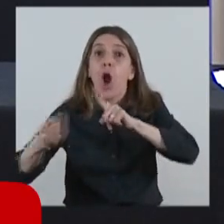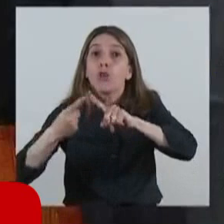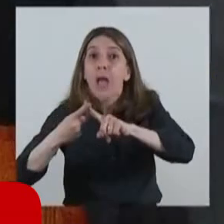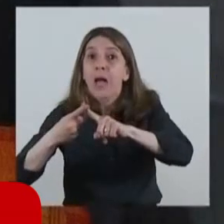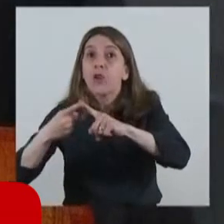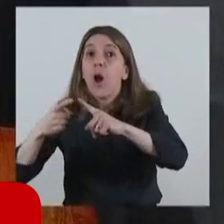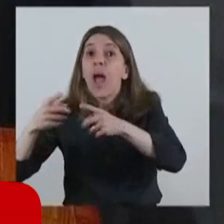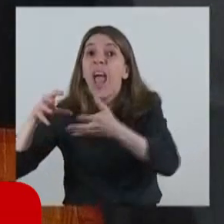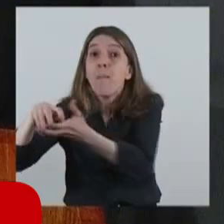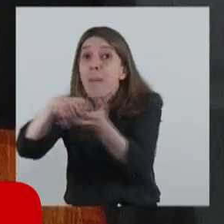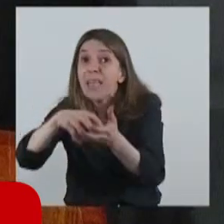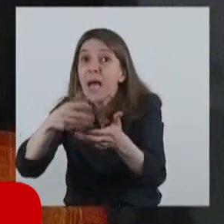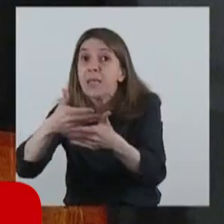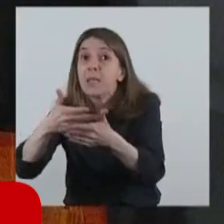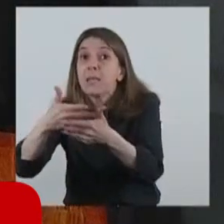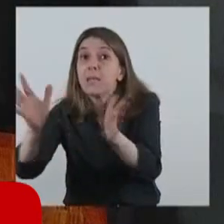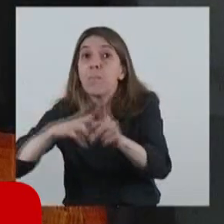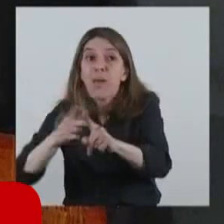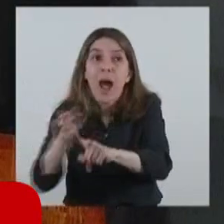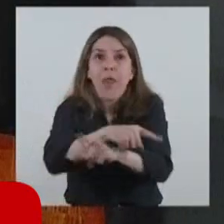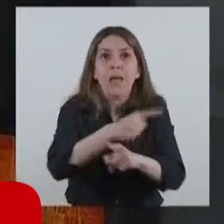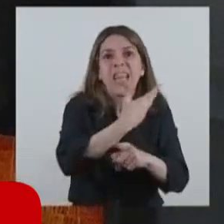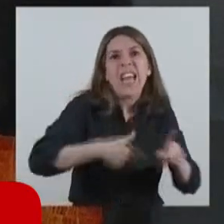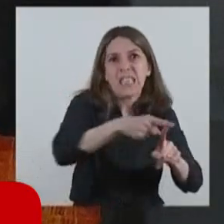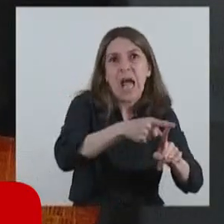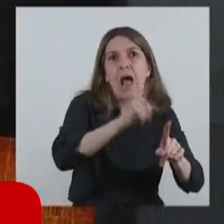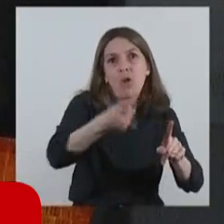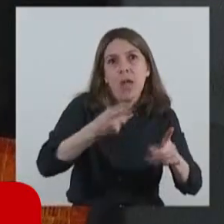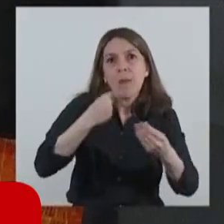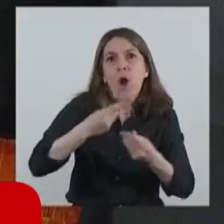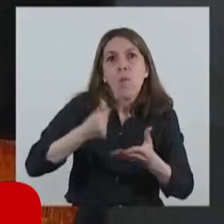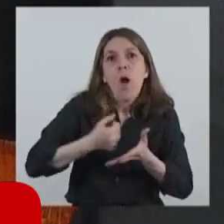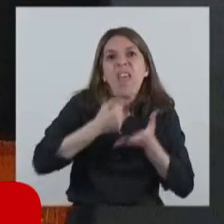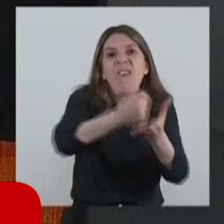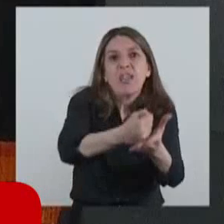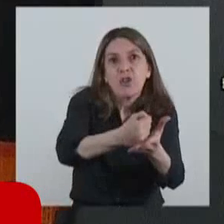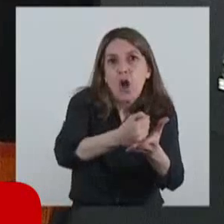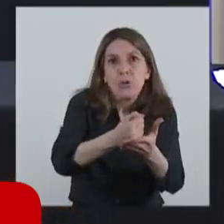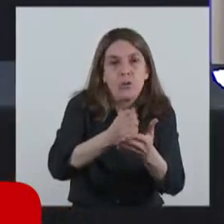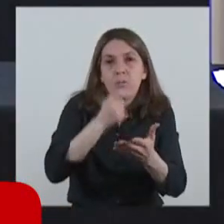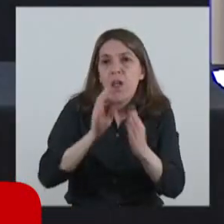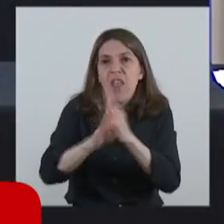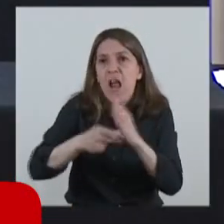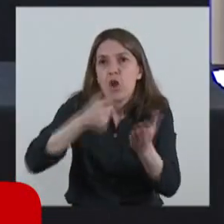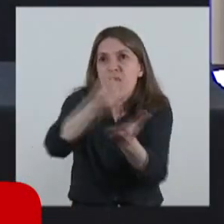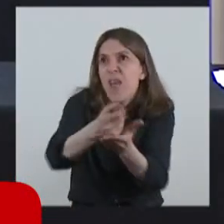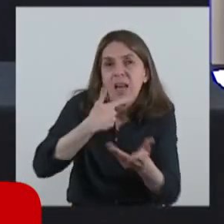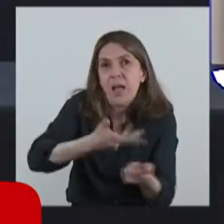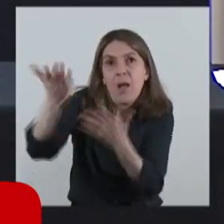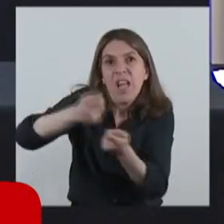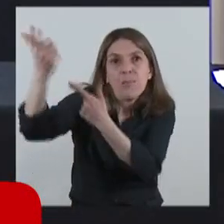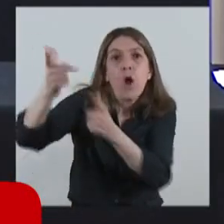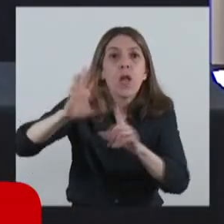privado para favorecer la inversión externa directa también en el periodo de transición, también de forma